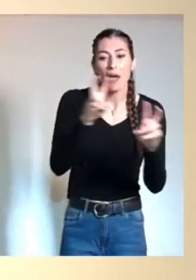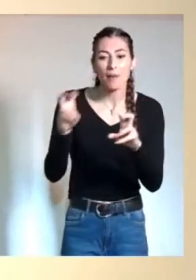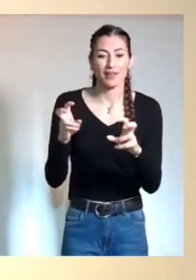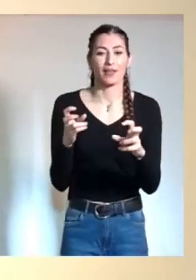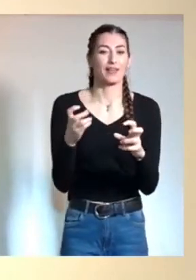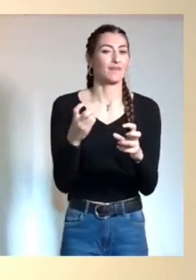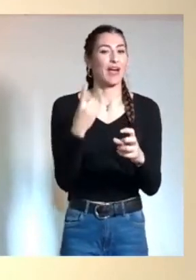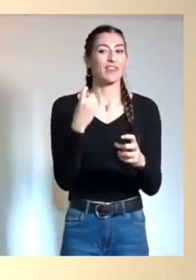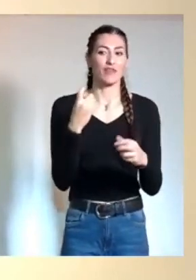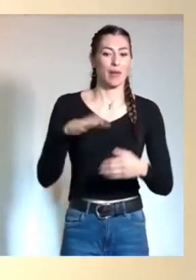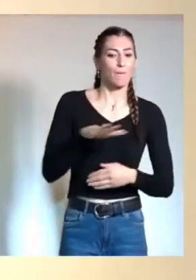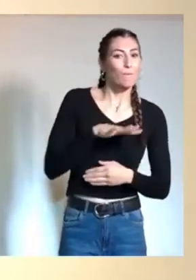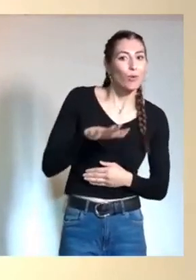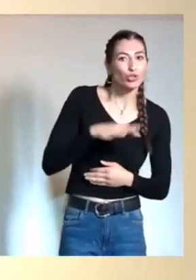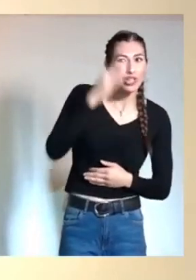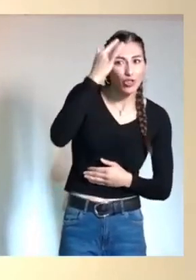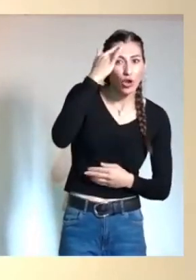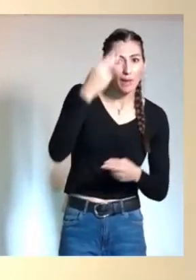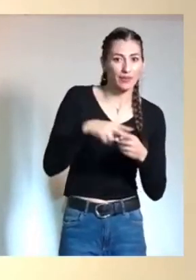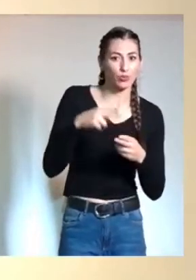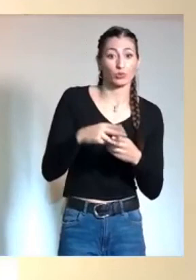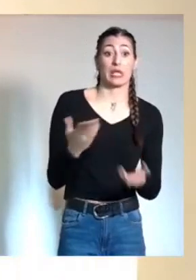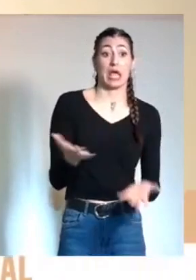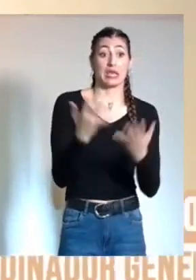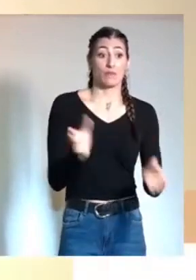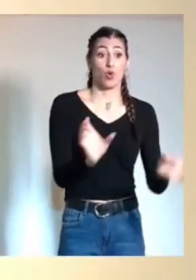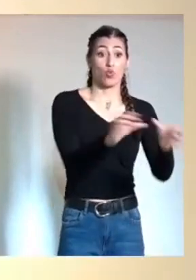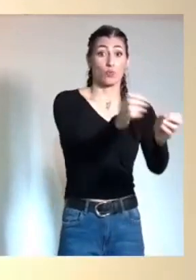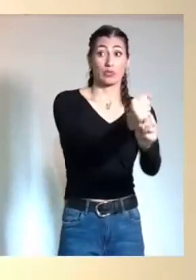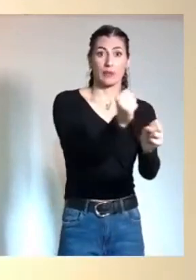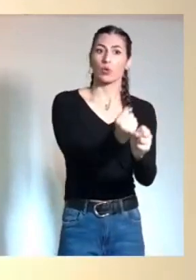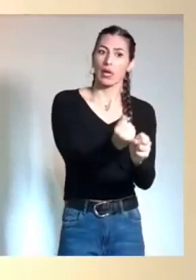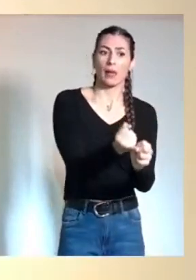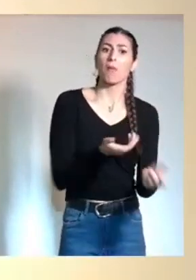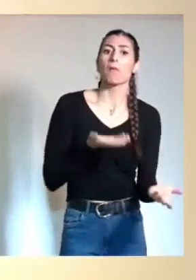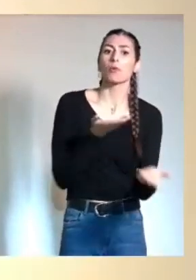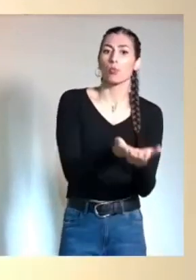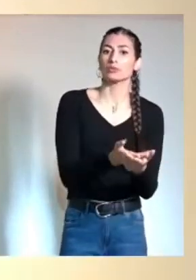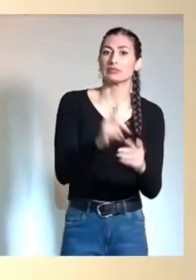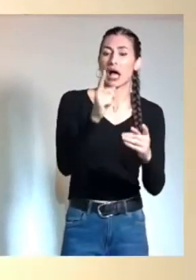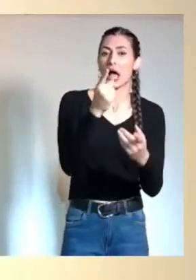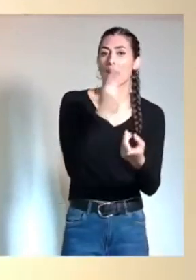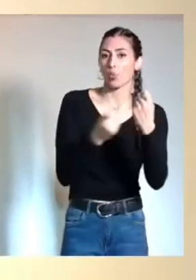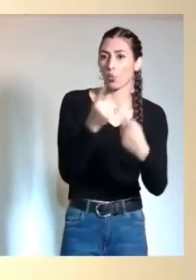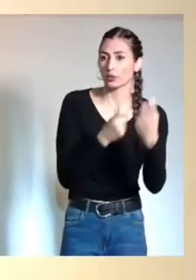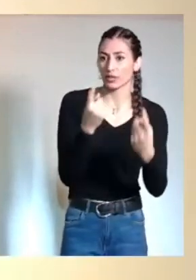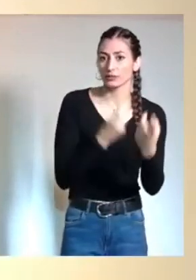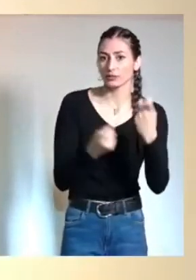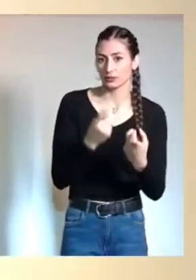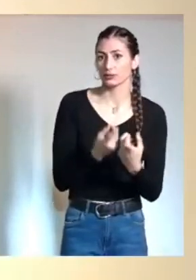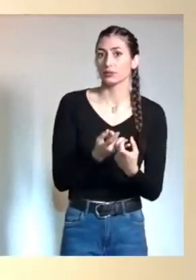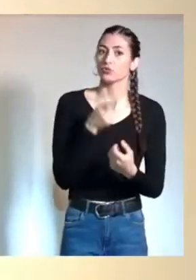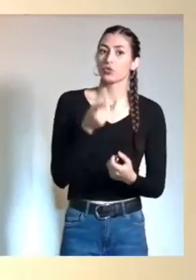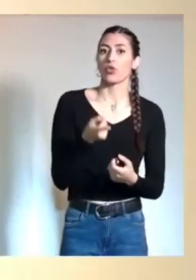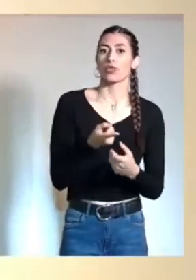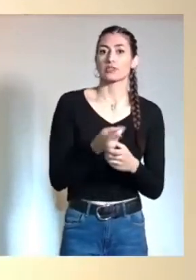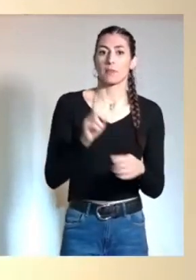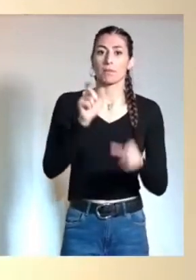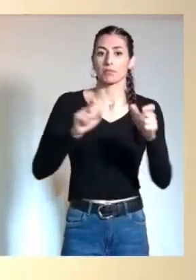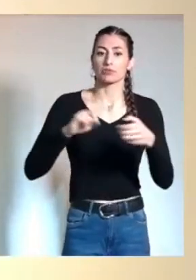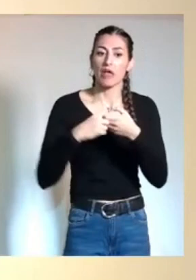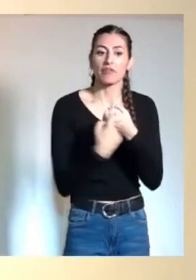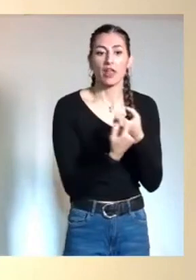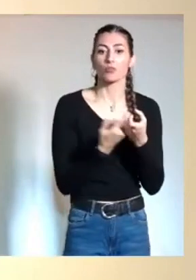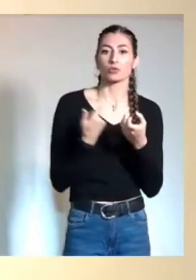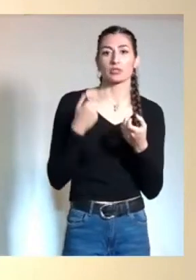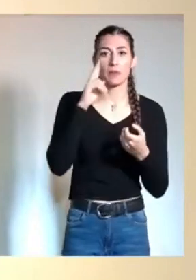posicionarse, animamos a los equipos de trabajo a plantear encuestas que se los planteen a los afiliados y que los afiliados vayan decidiendo por dónde tenemos que